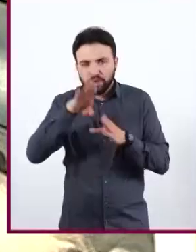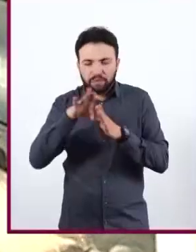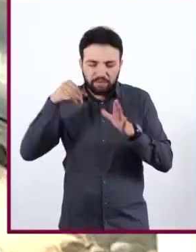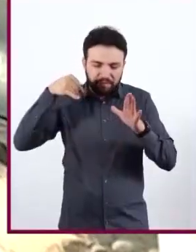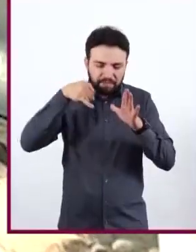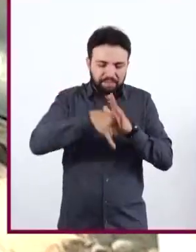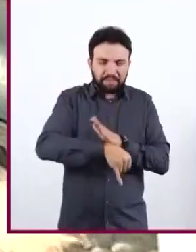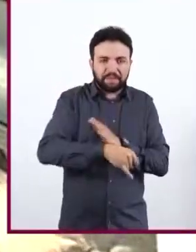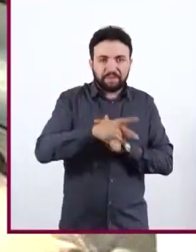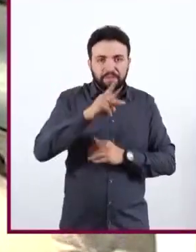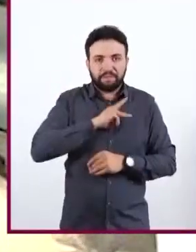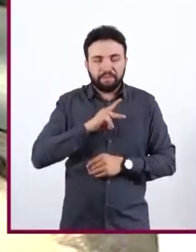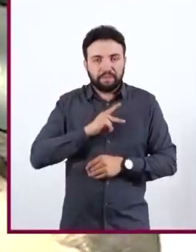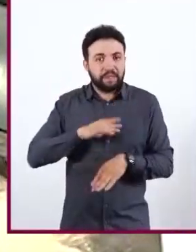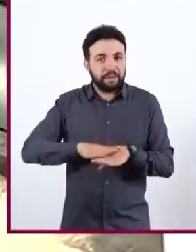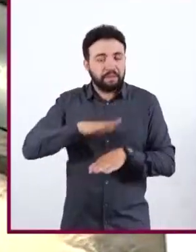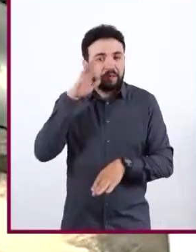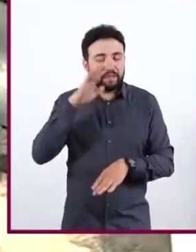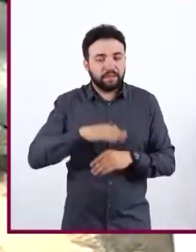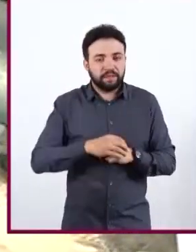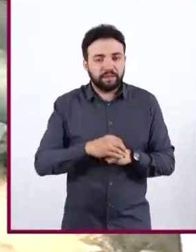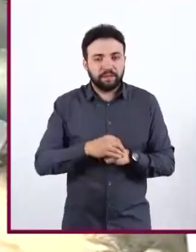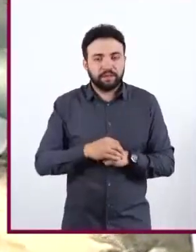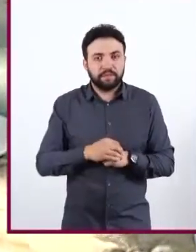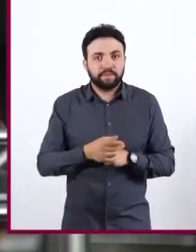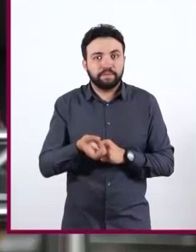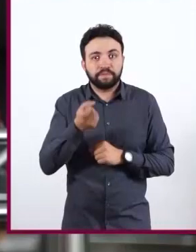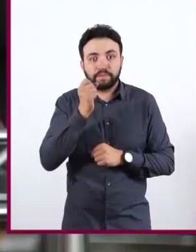introspección. Se vuelve también